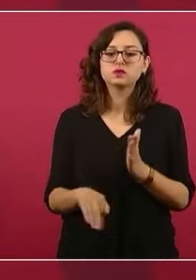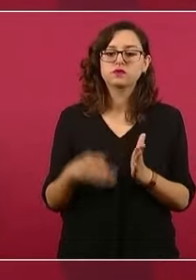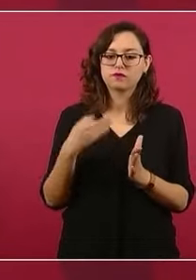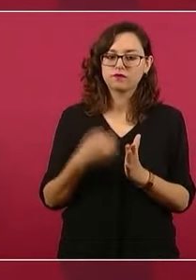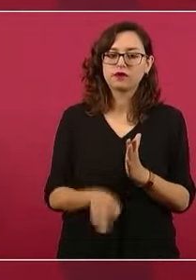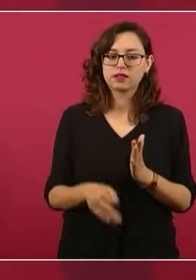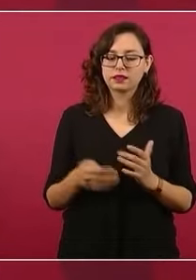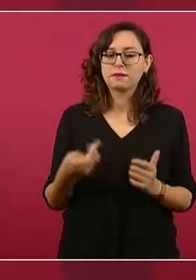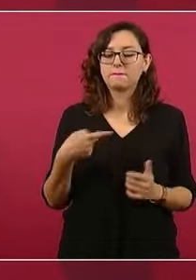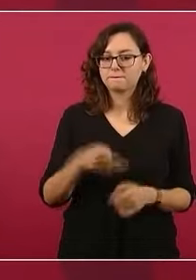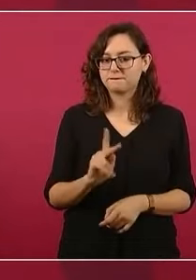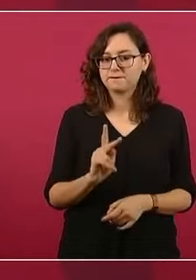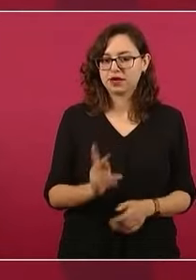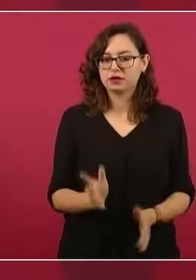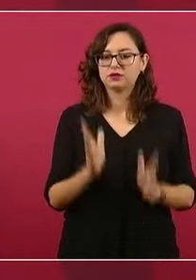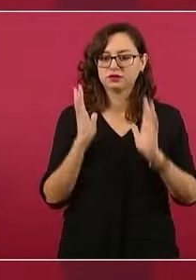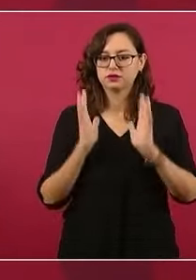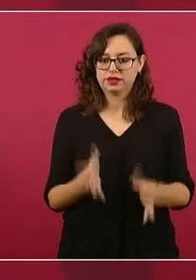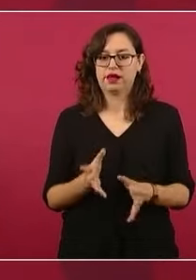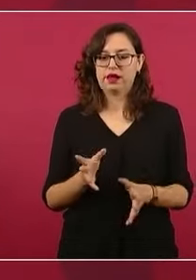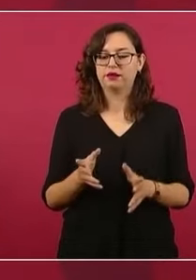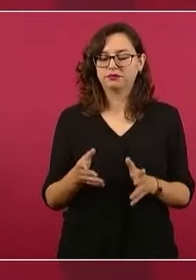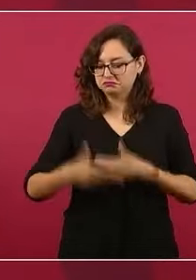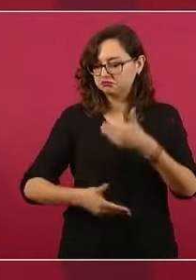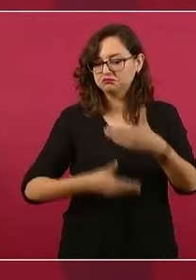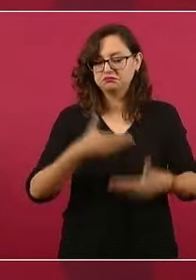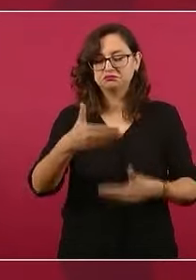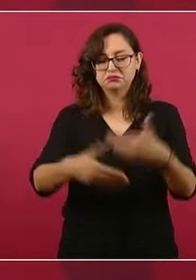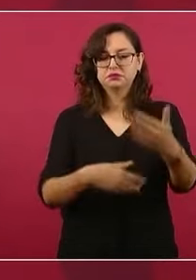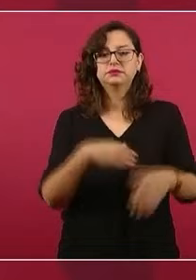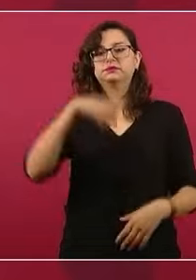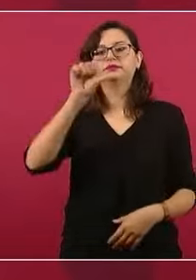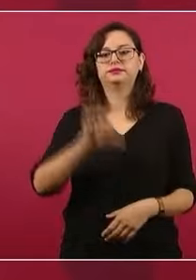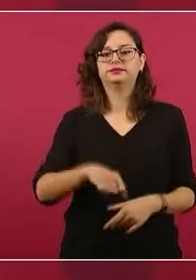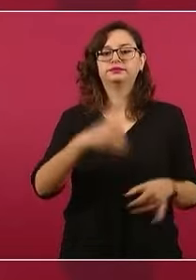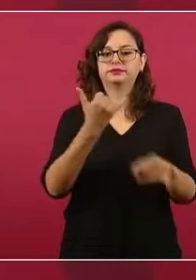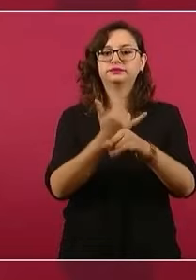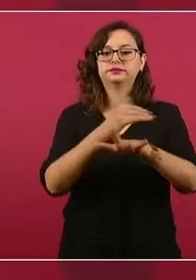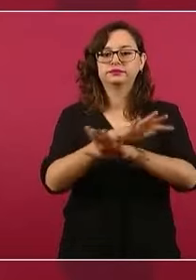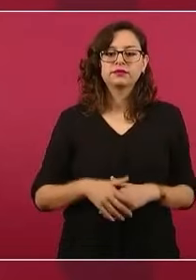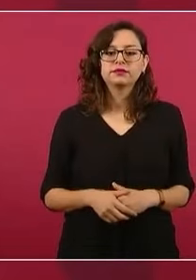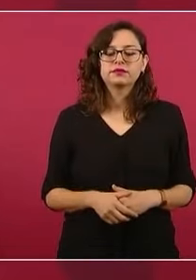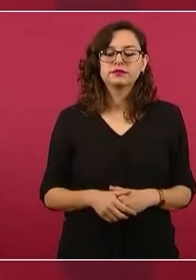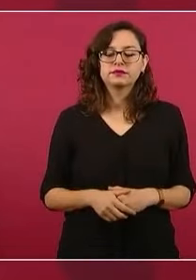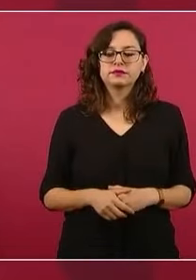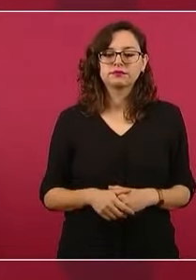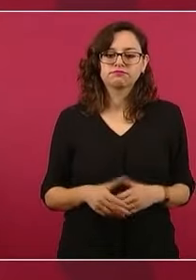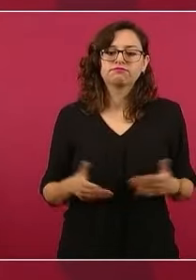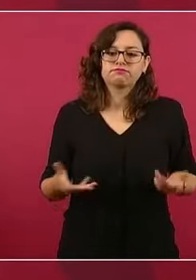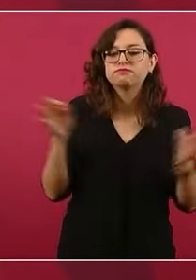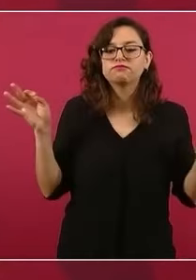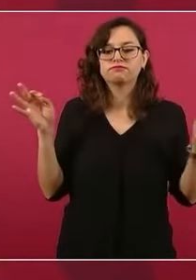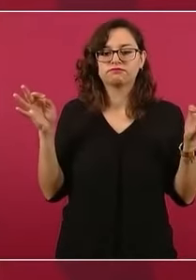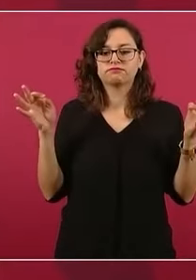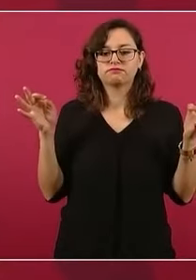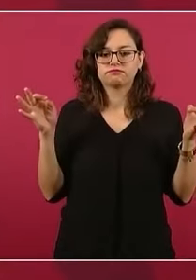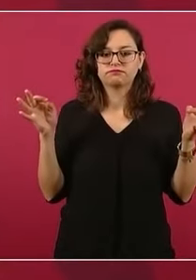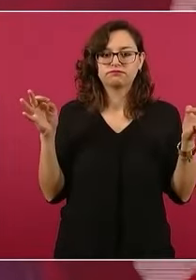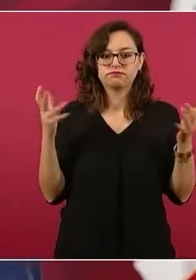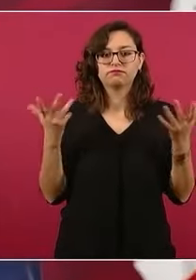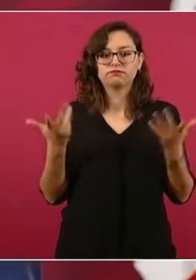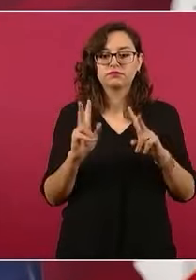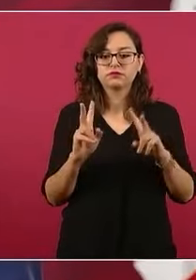hay los primeros resultados y se va a informar sobre eso, ¿no? También para que se sepa, hablando